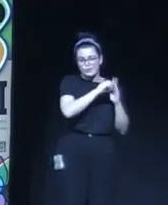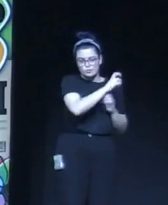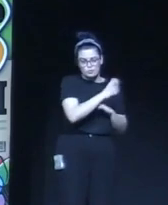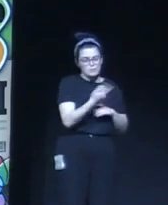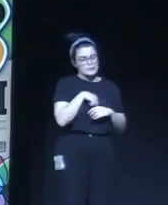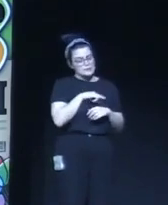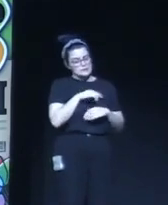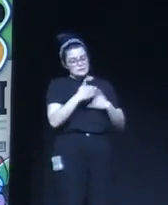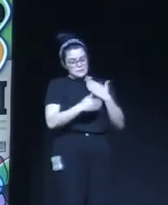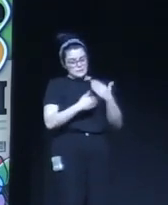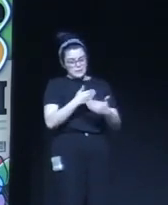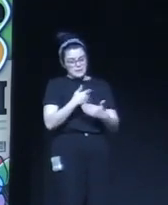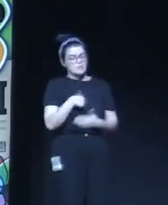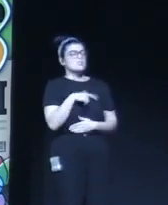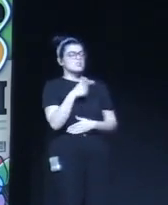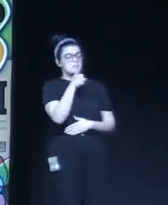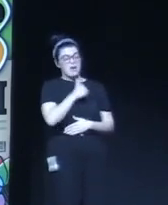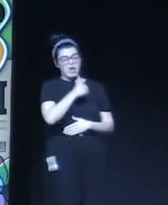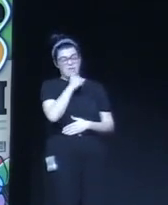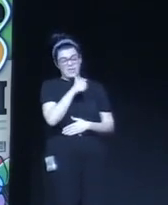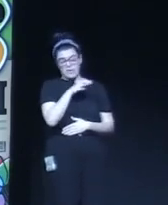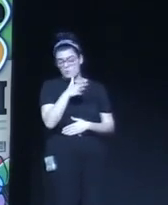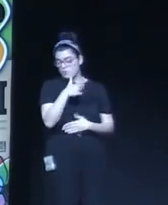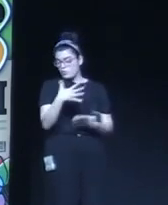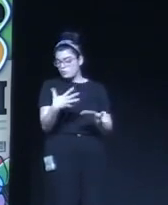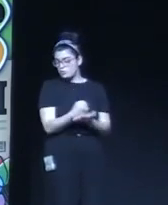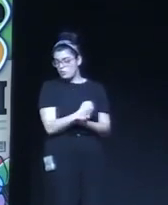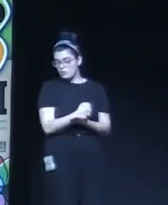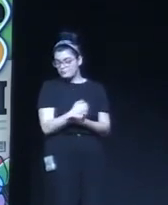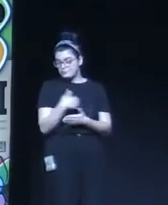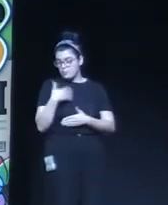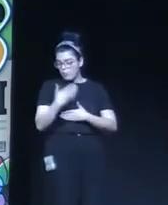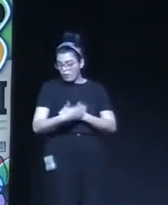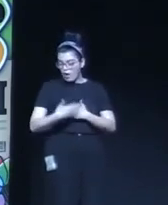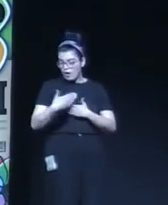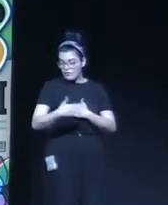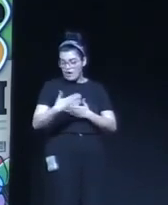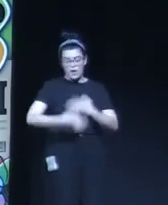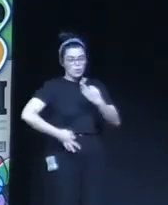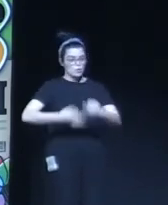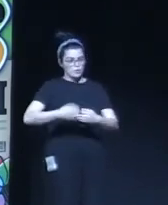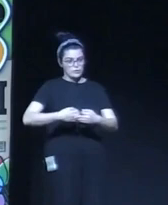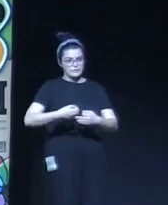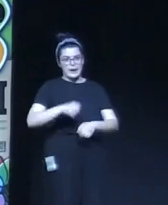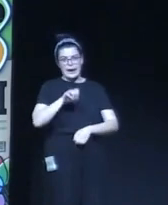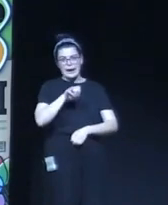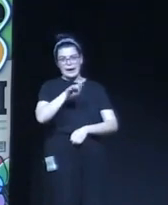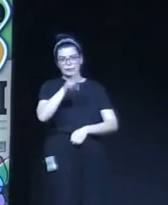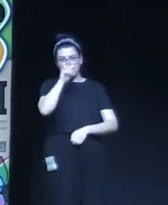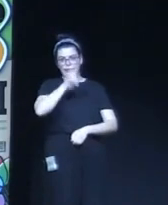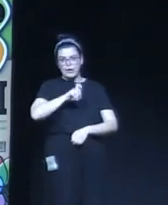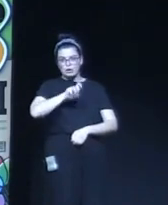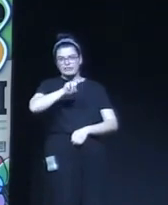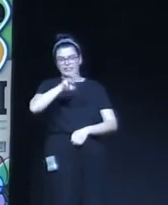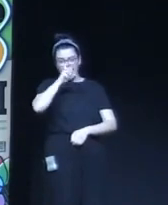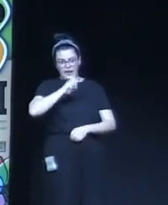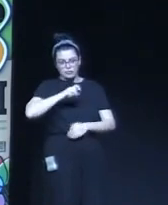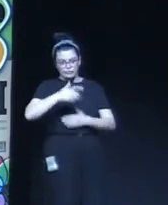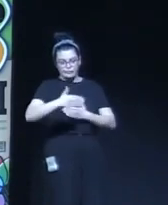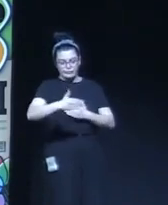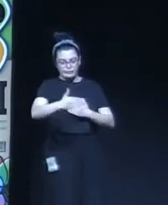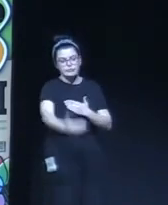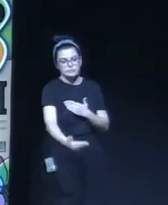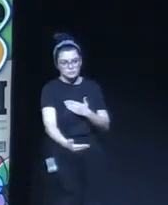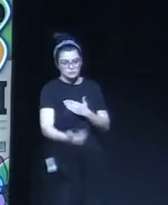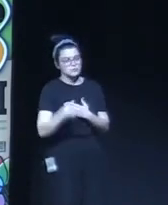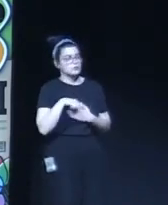paciencia porque ya llevamos tantos años con todo que ya un juicio, los juicios han tardado 14 años en salir o 13, o sea que ya,